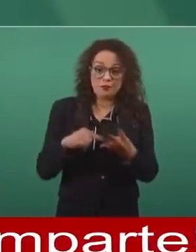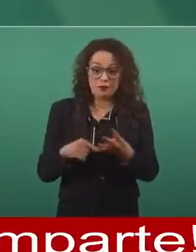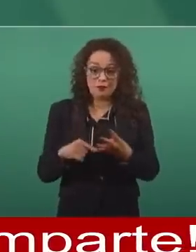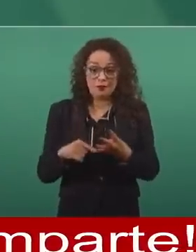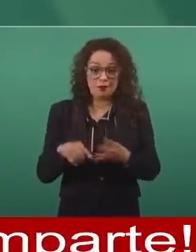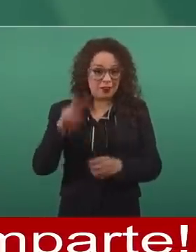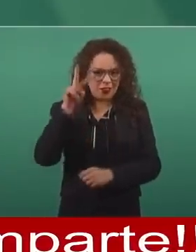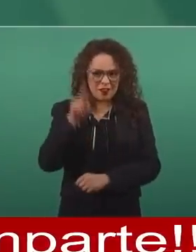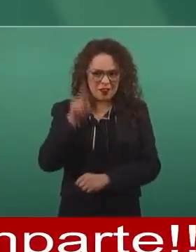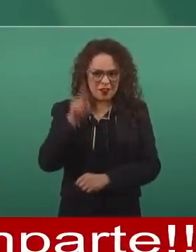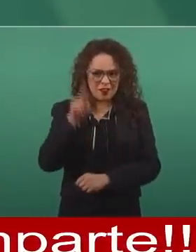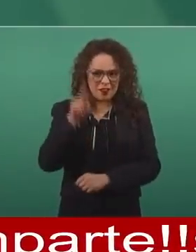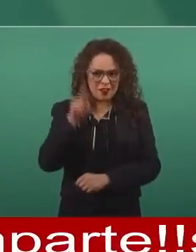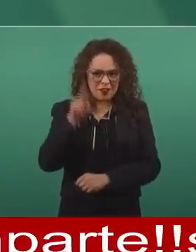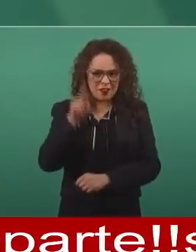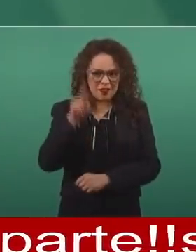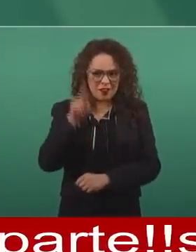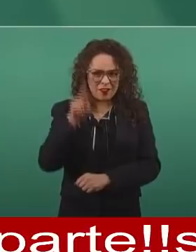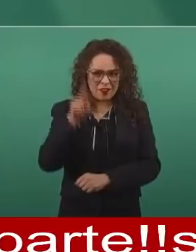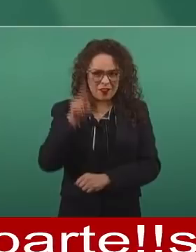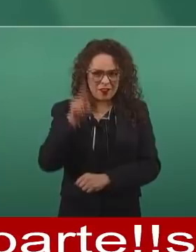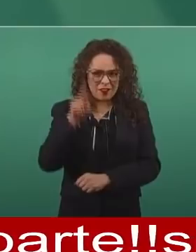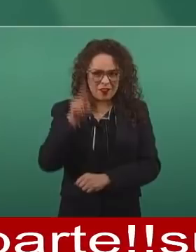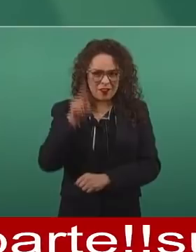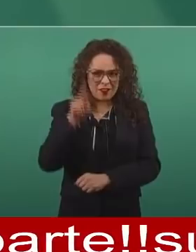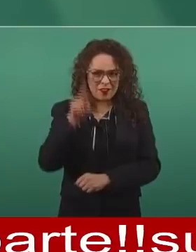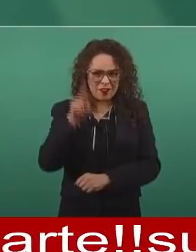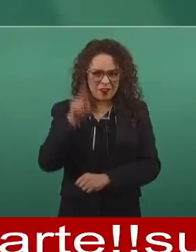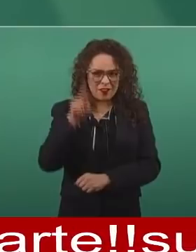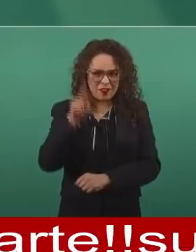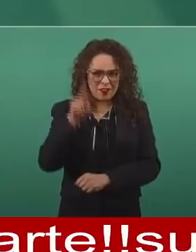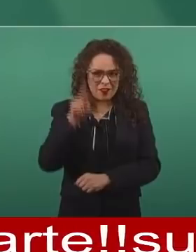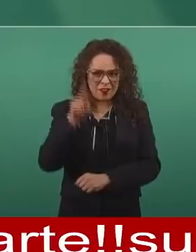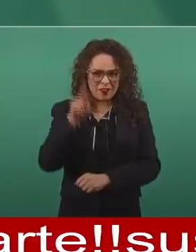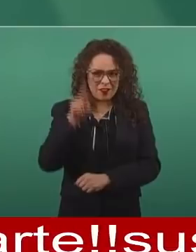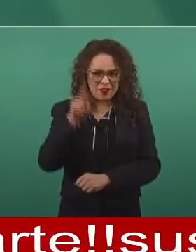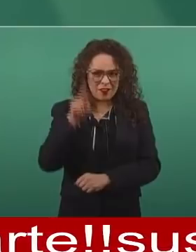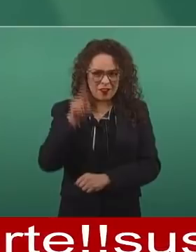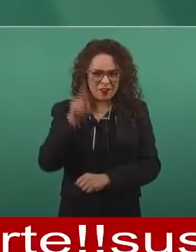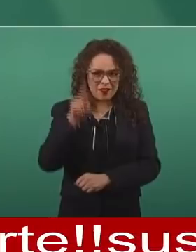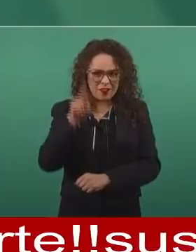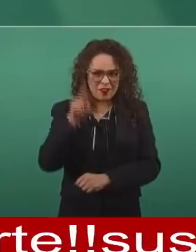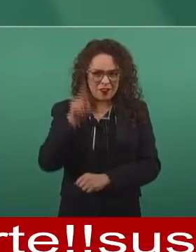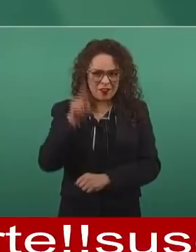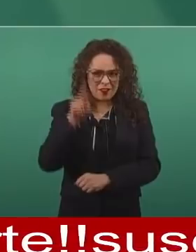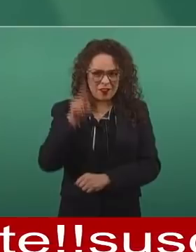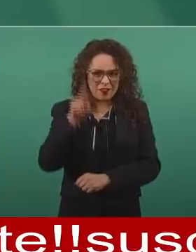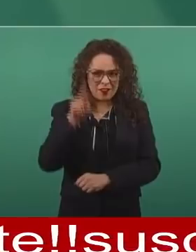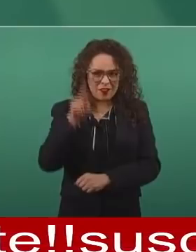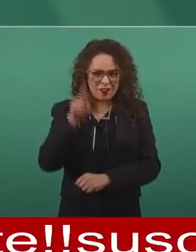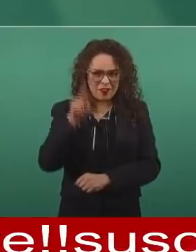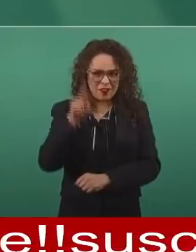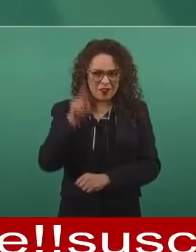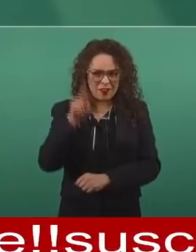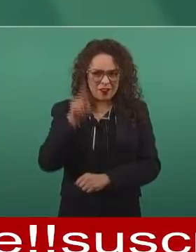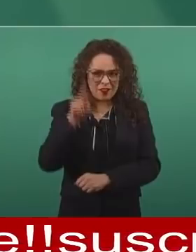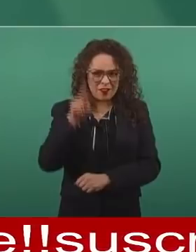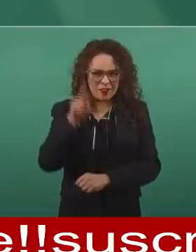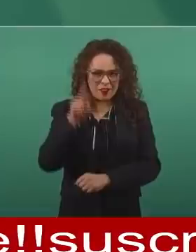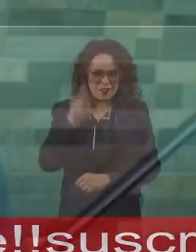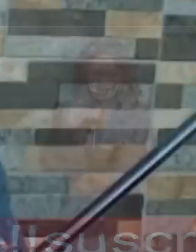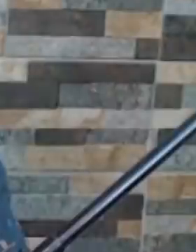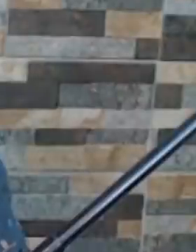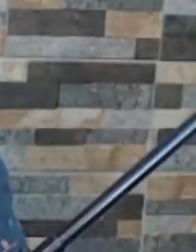día y noche. Esto es parte del diagnóstico que se debe hacer respecto a lo que pasó.